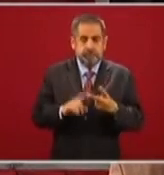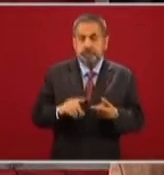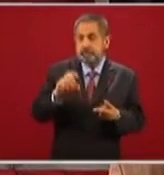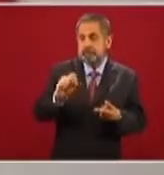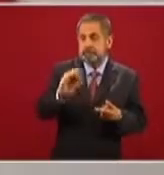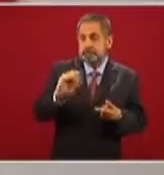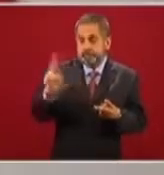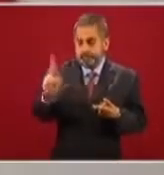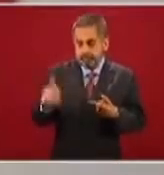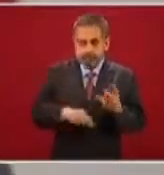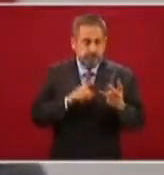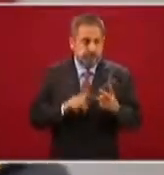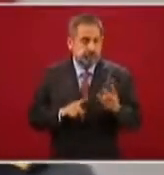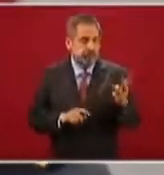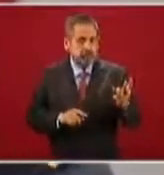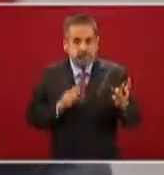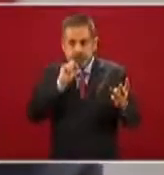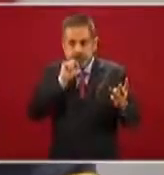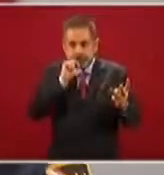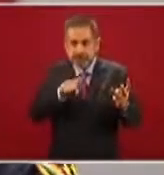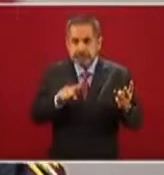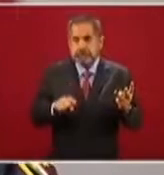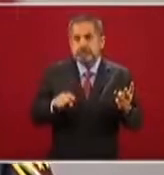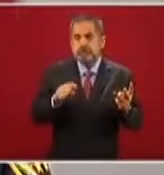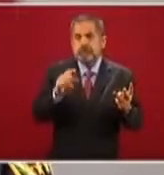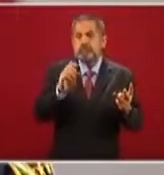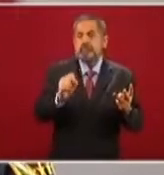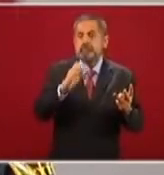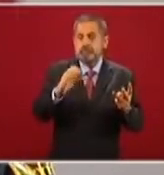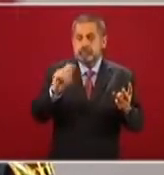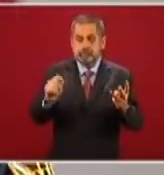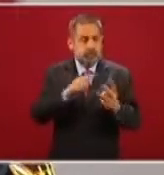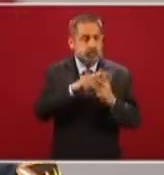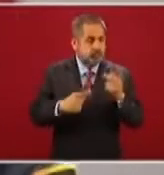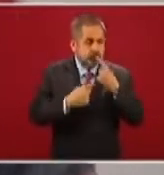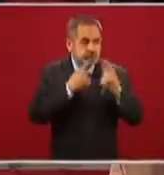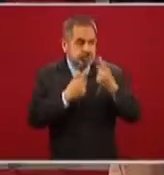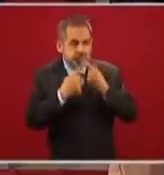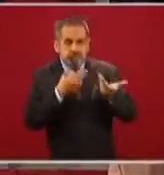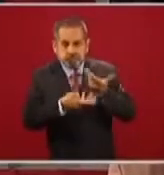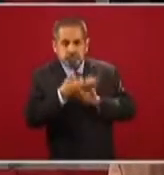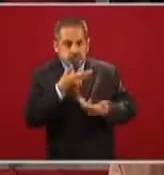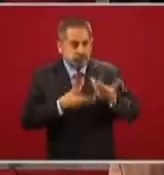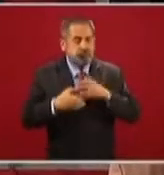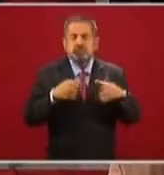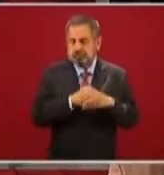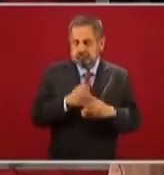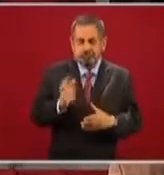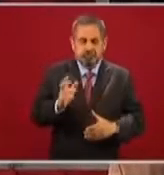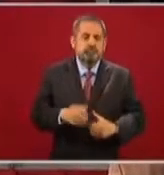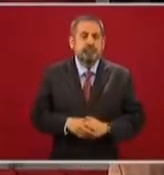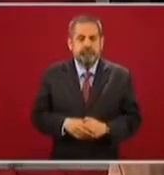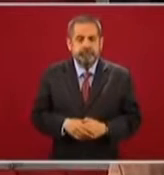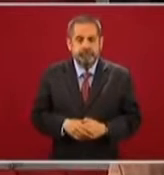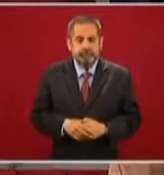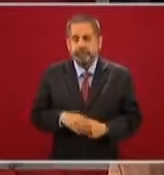Función Pública y también de la Secretaría de Comunicaciones y Transportes. Se han estado